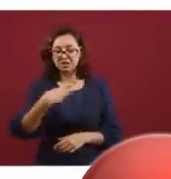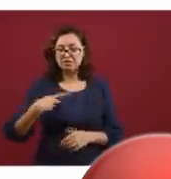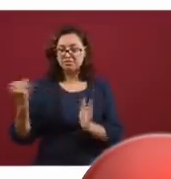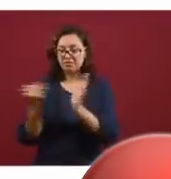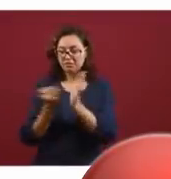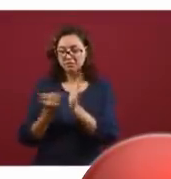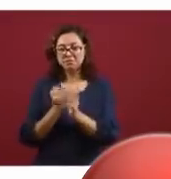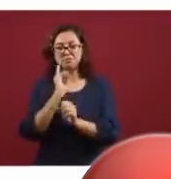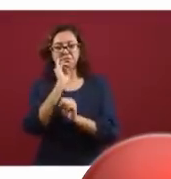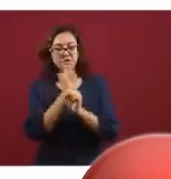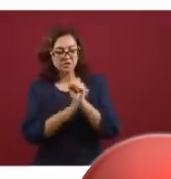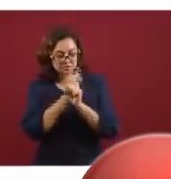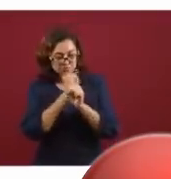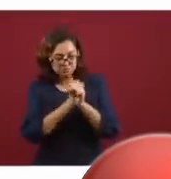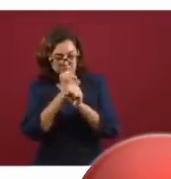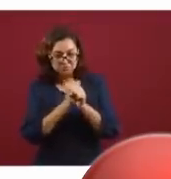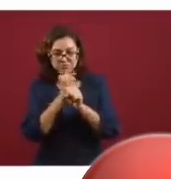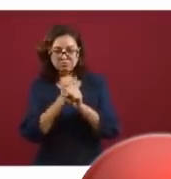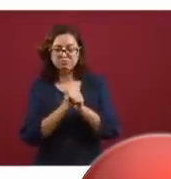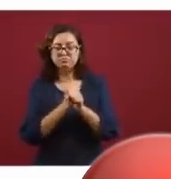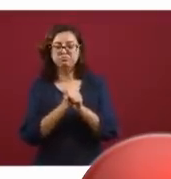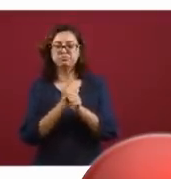de bienes,